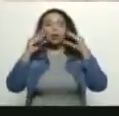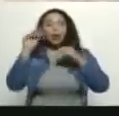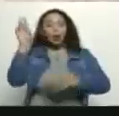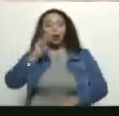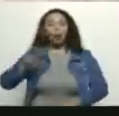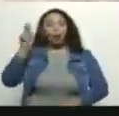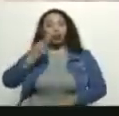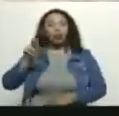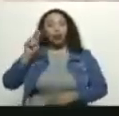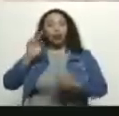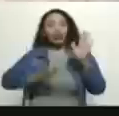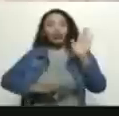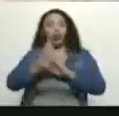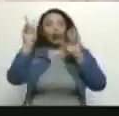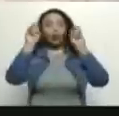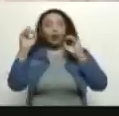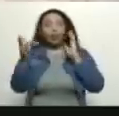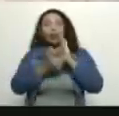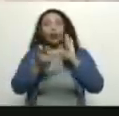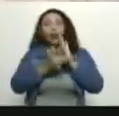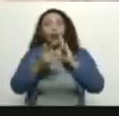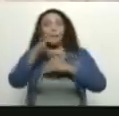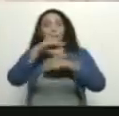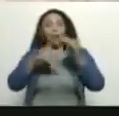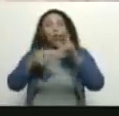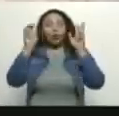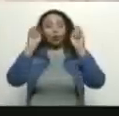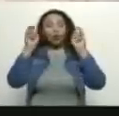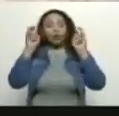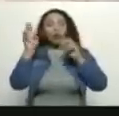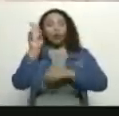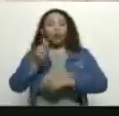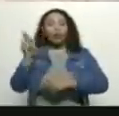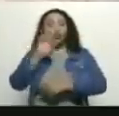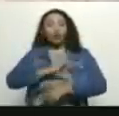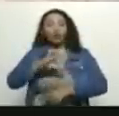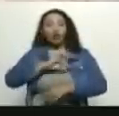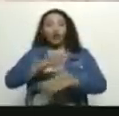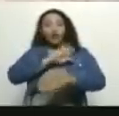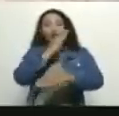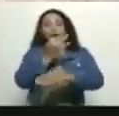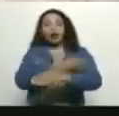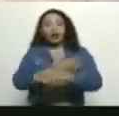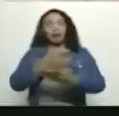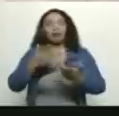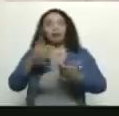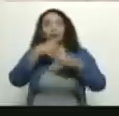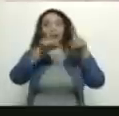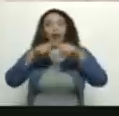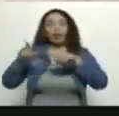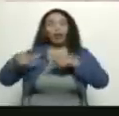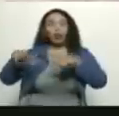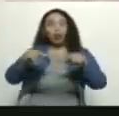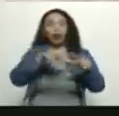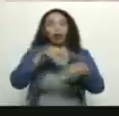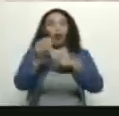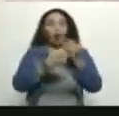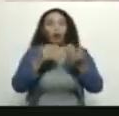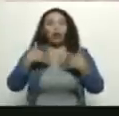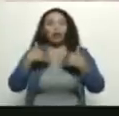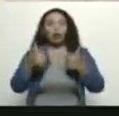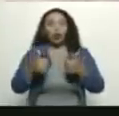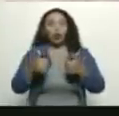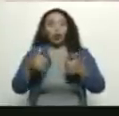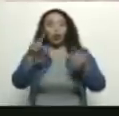y desarrollo de nuevas tecnologías, bajo un enfoque y uso social que fortalezcan las capacidades en diferentes áreas, como la salud,